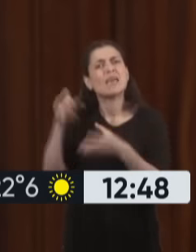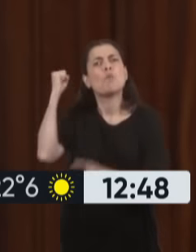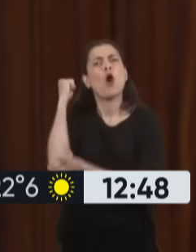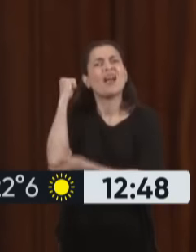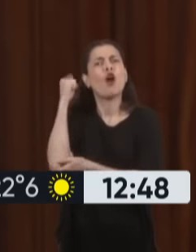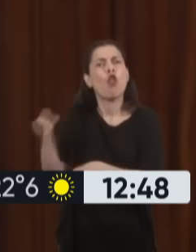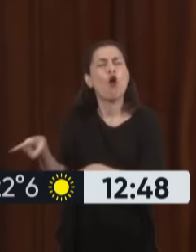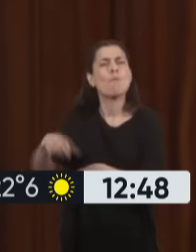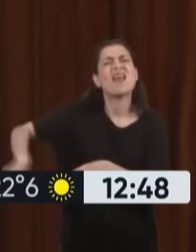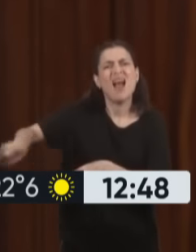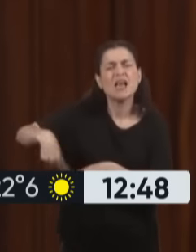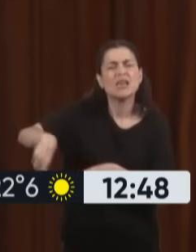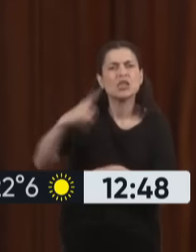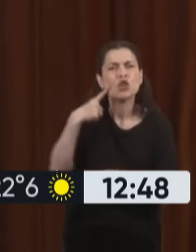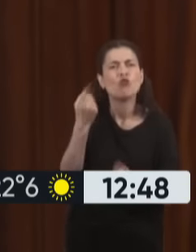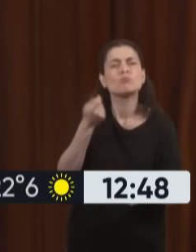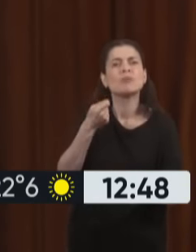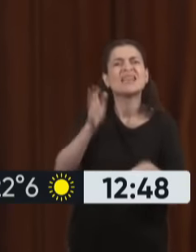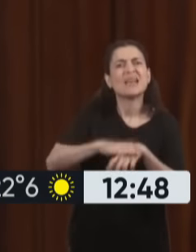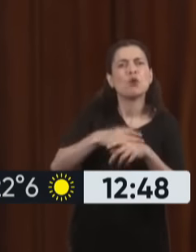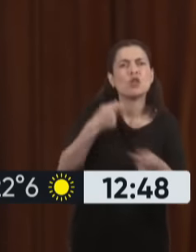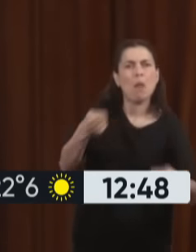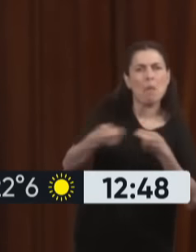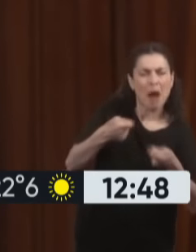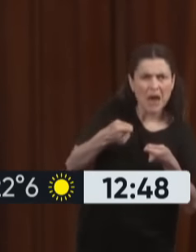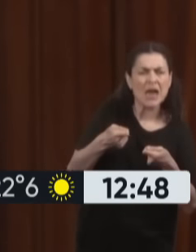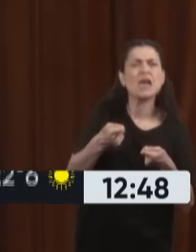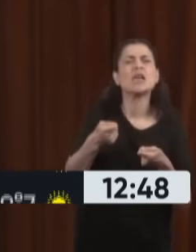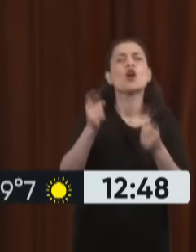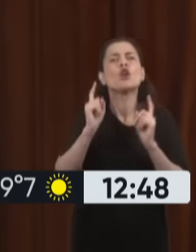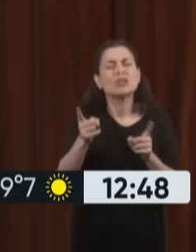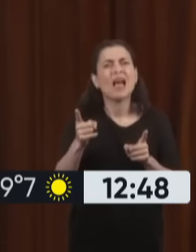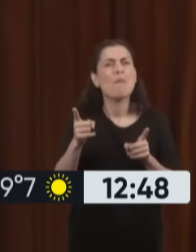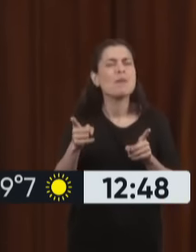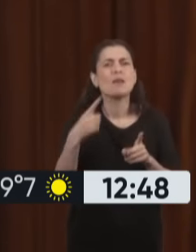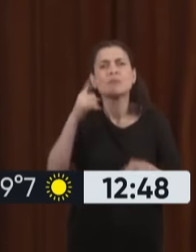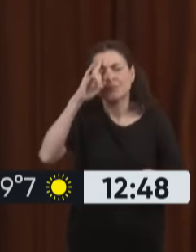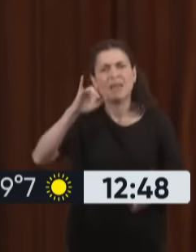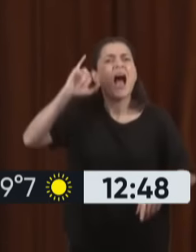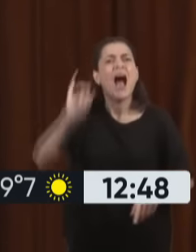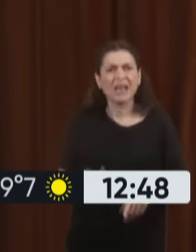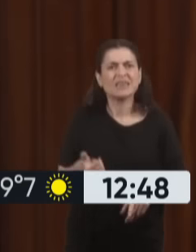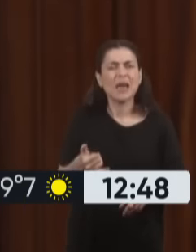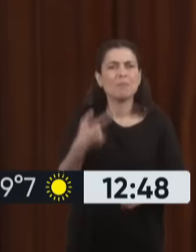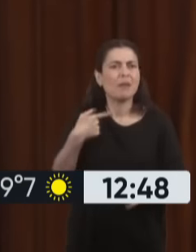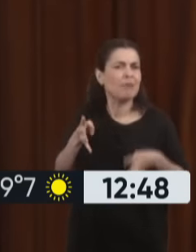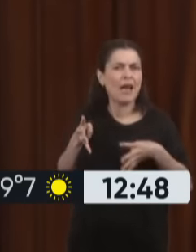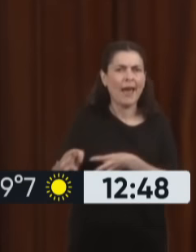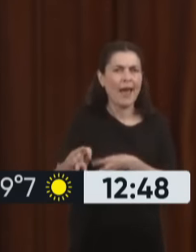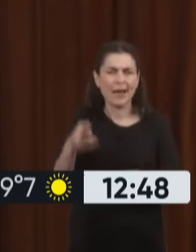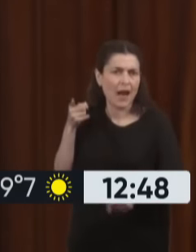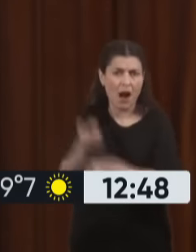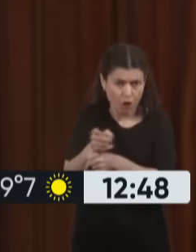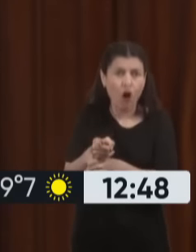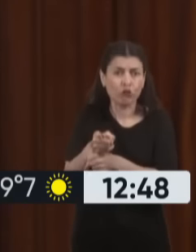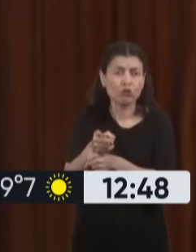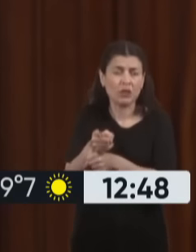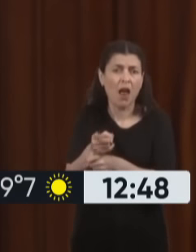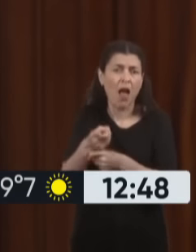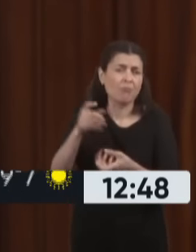Economía y el Ministerio de Regulación, que al igual que Hércules aceptaron la gesta heroica de exterminar este monstruo de muchas